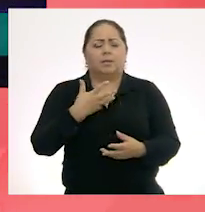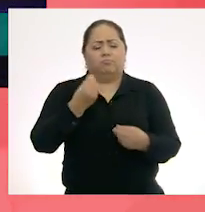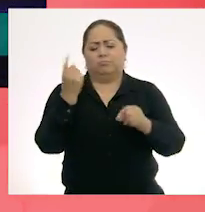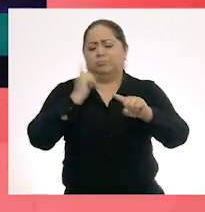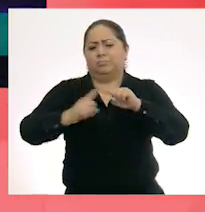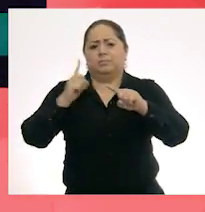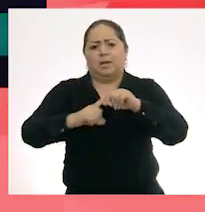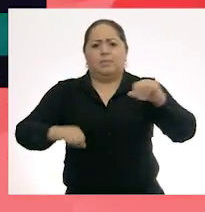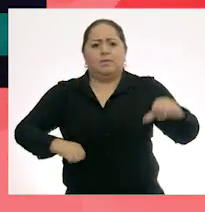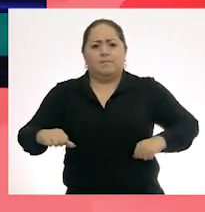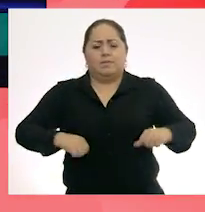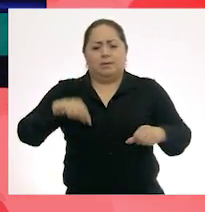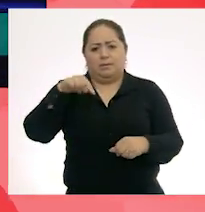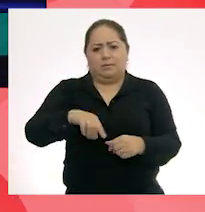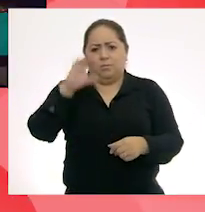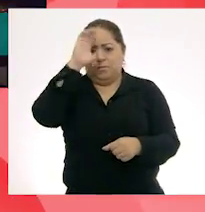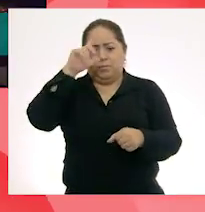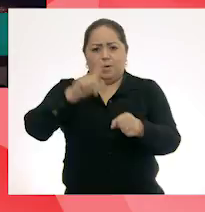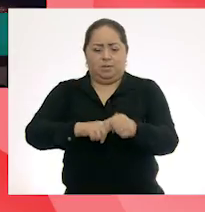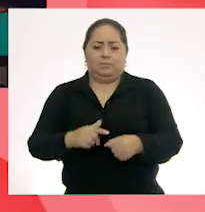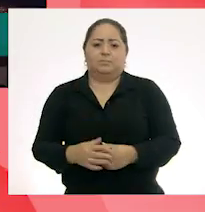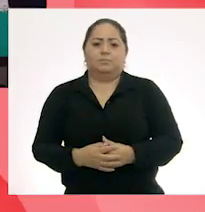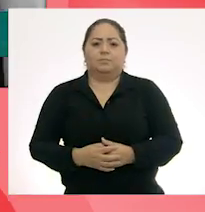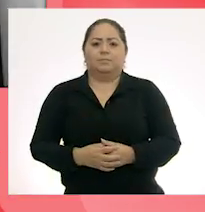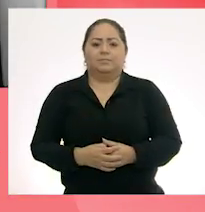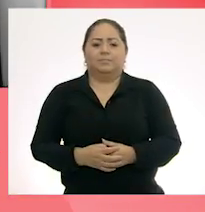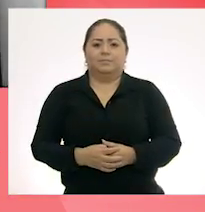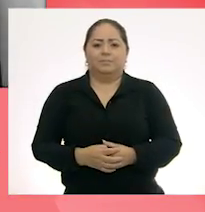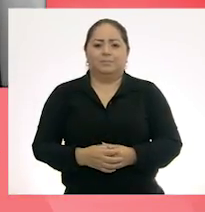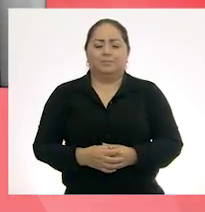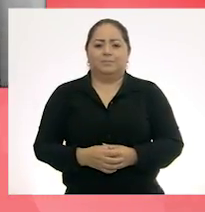infinidad de actividades artístico-culturales.